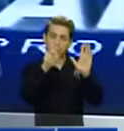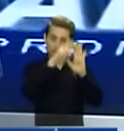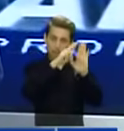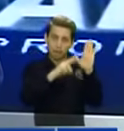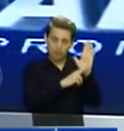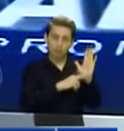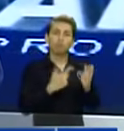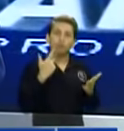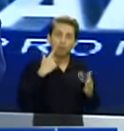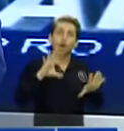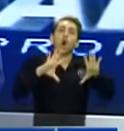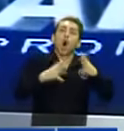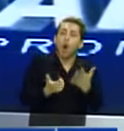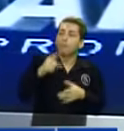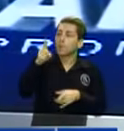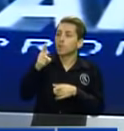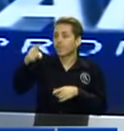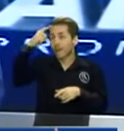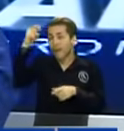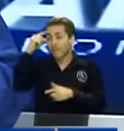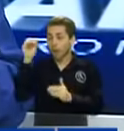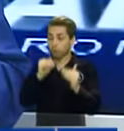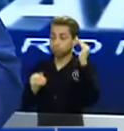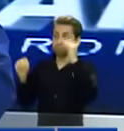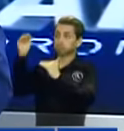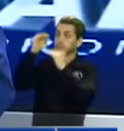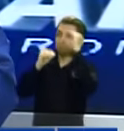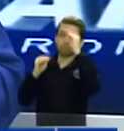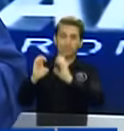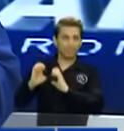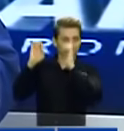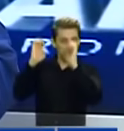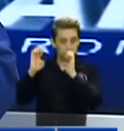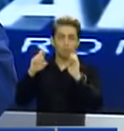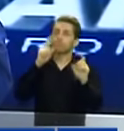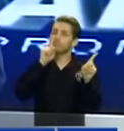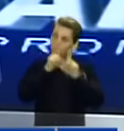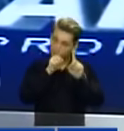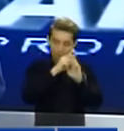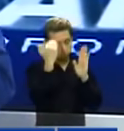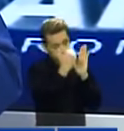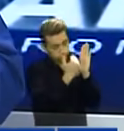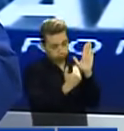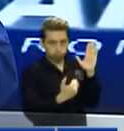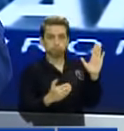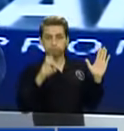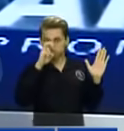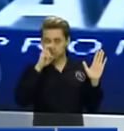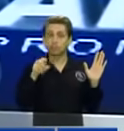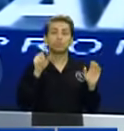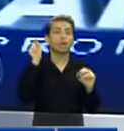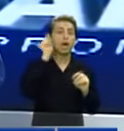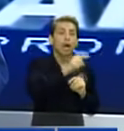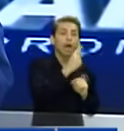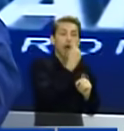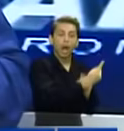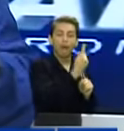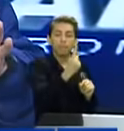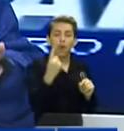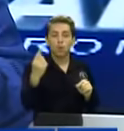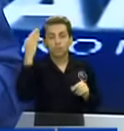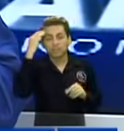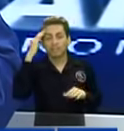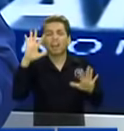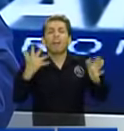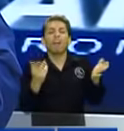los protocolos de cada una de las actividades, para que todo el mundo sepa cuáles son las reglas del juego, para